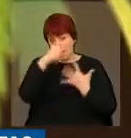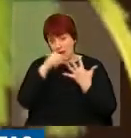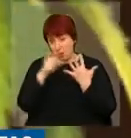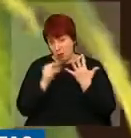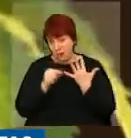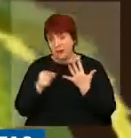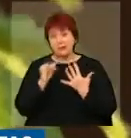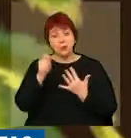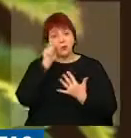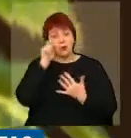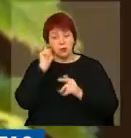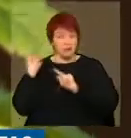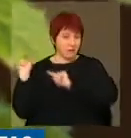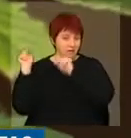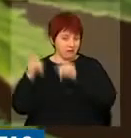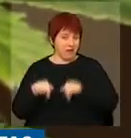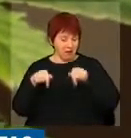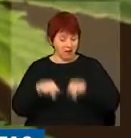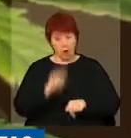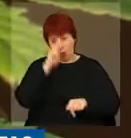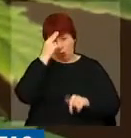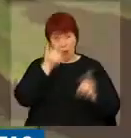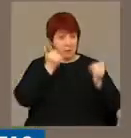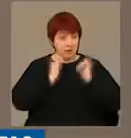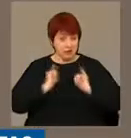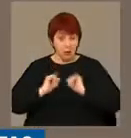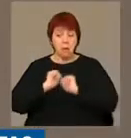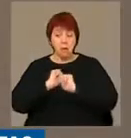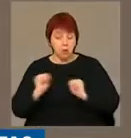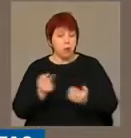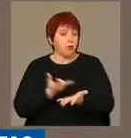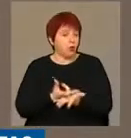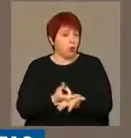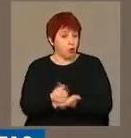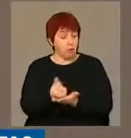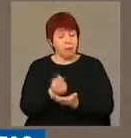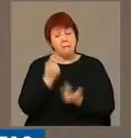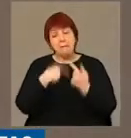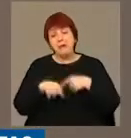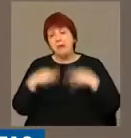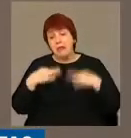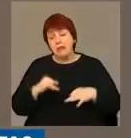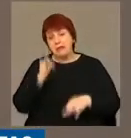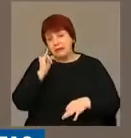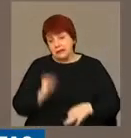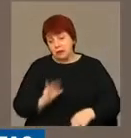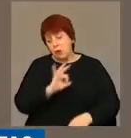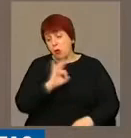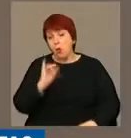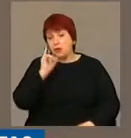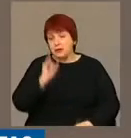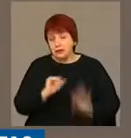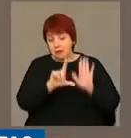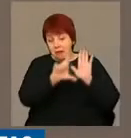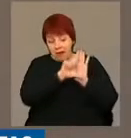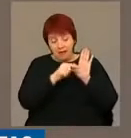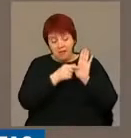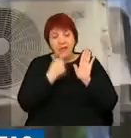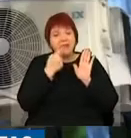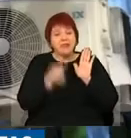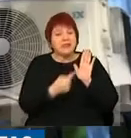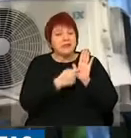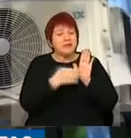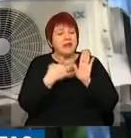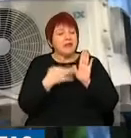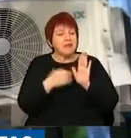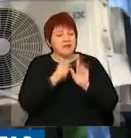los turistas que pasan por Uruguay. Para que esto pueda darse, tiene que haber sí o sí un cambio en la ley que habilita actualmente la